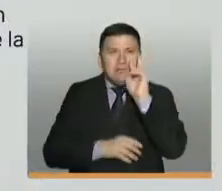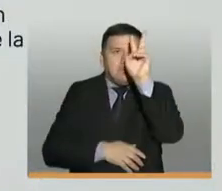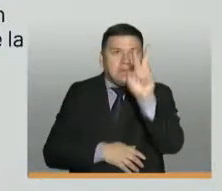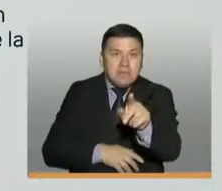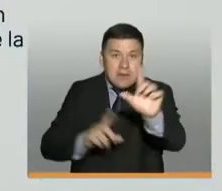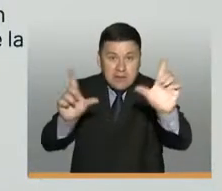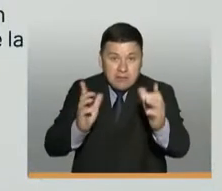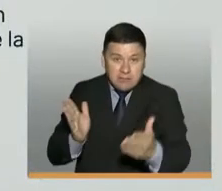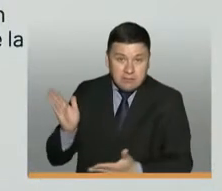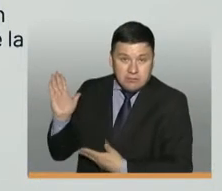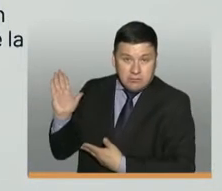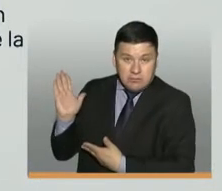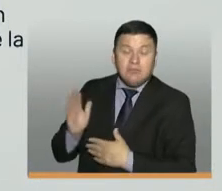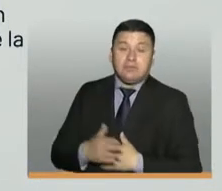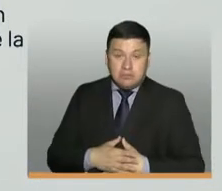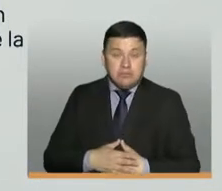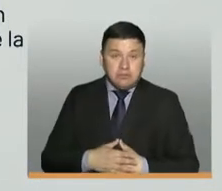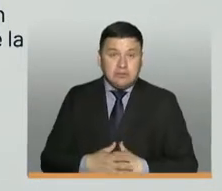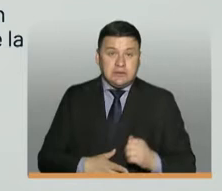los televidentes que tendremos